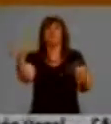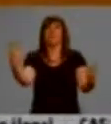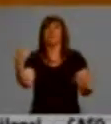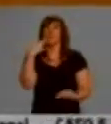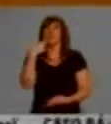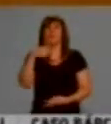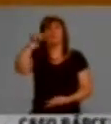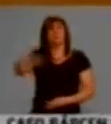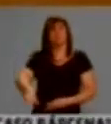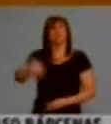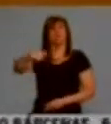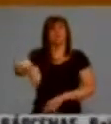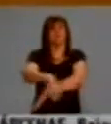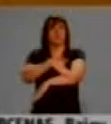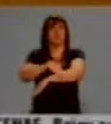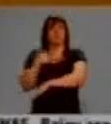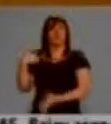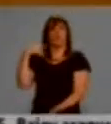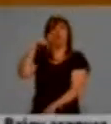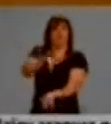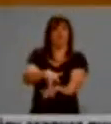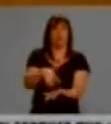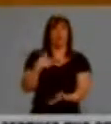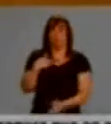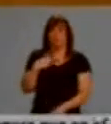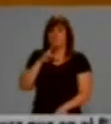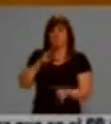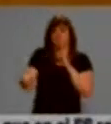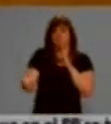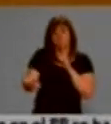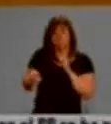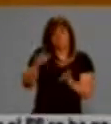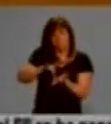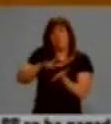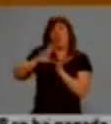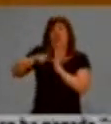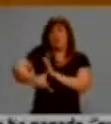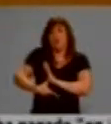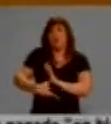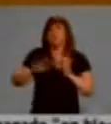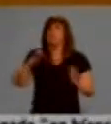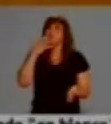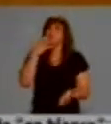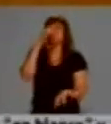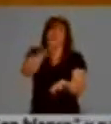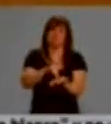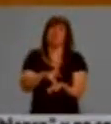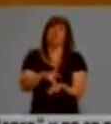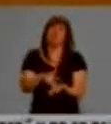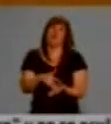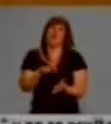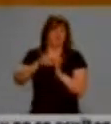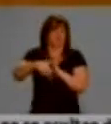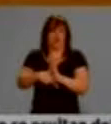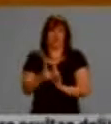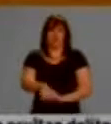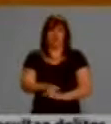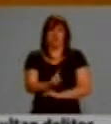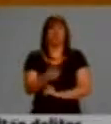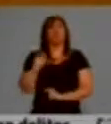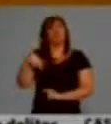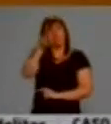comparecer. Dije, llega tarde, pero nunca es tarde cuando llega. Hoy reitero el sentido de aquella